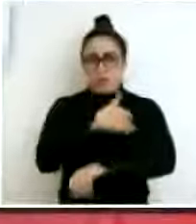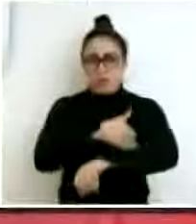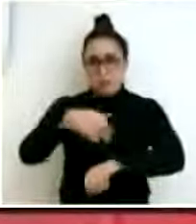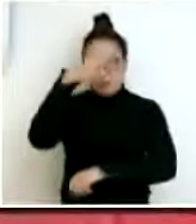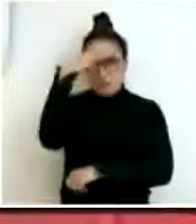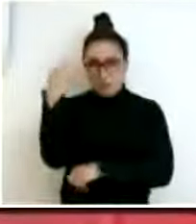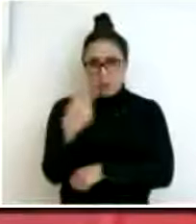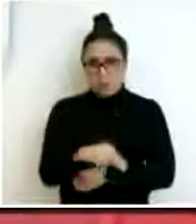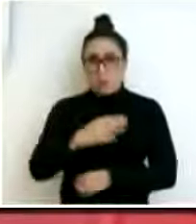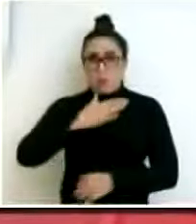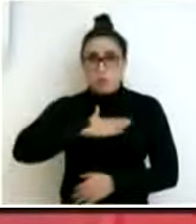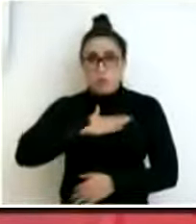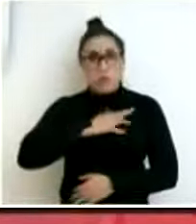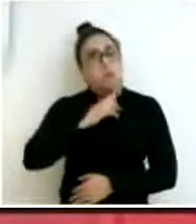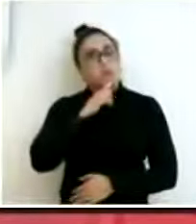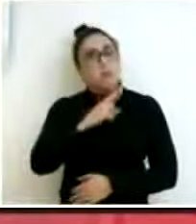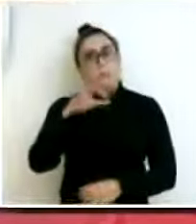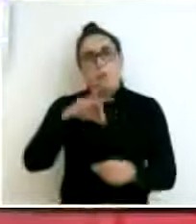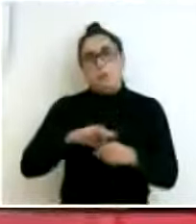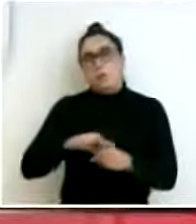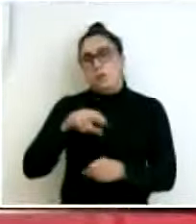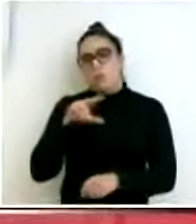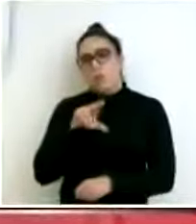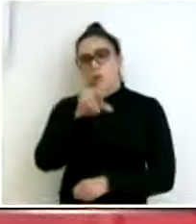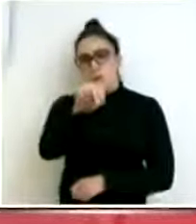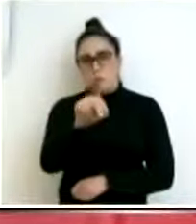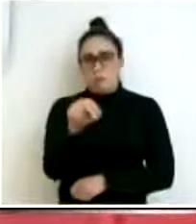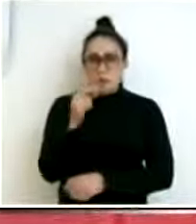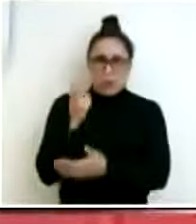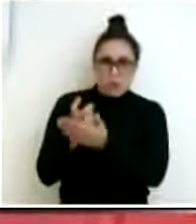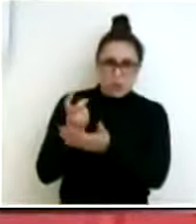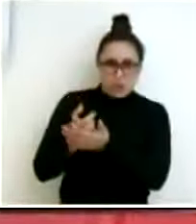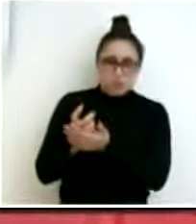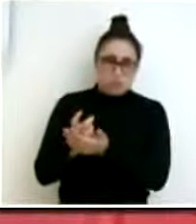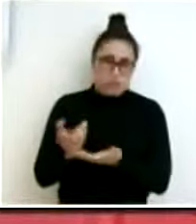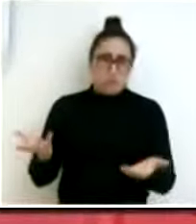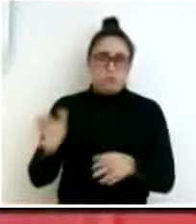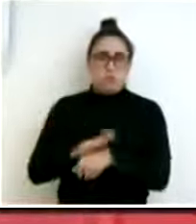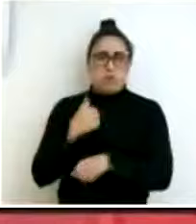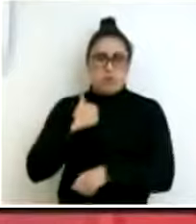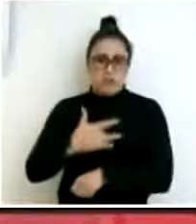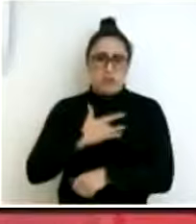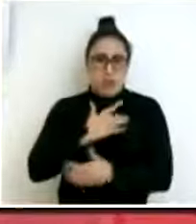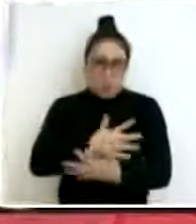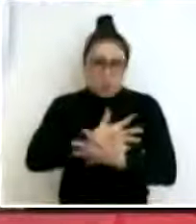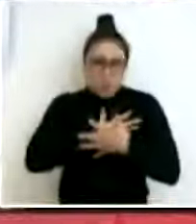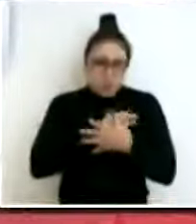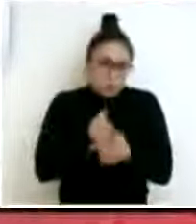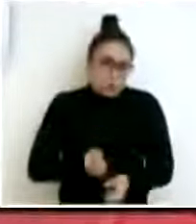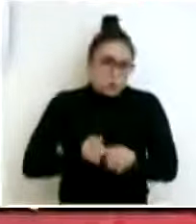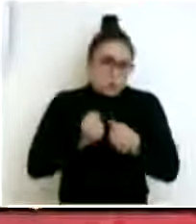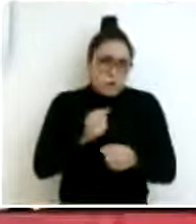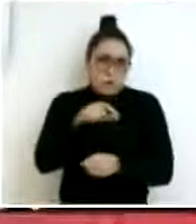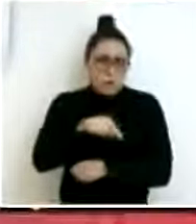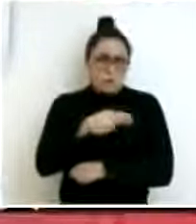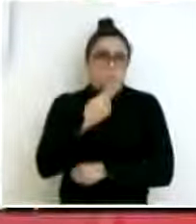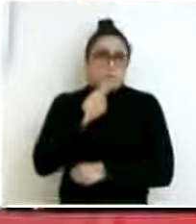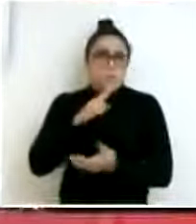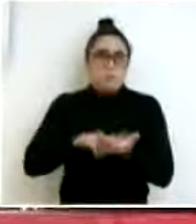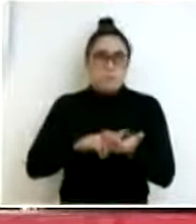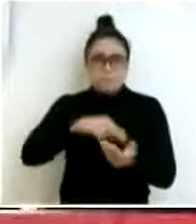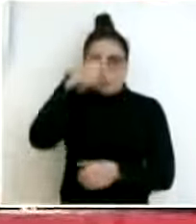a votar en contra por un profundo amor a México. Vamos